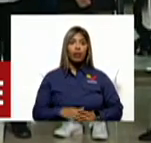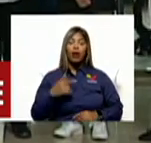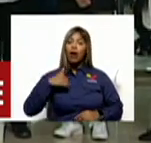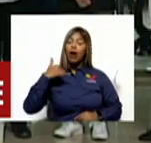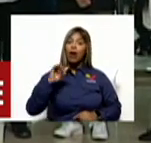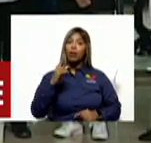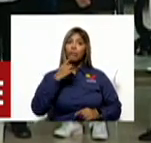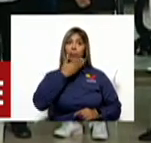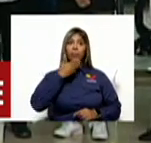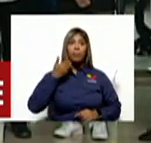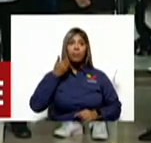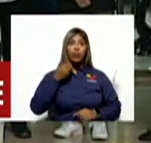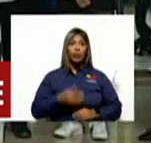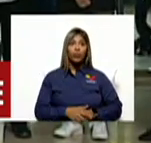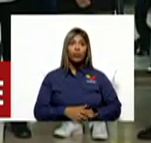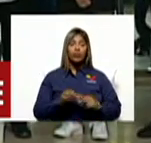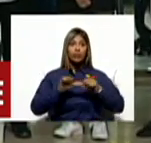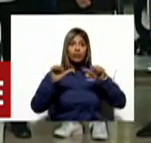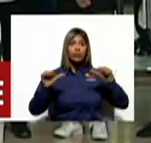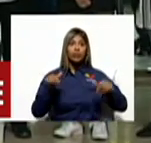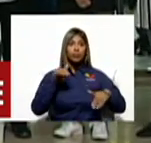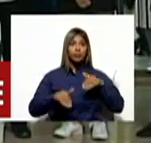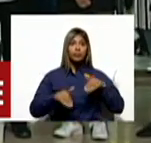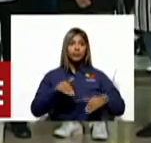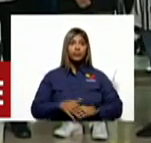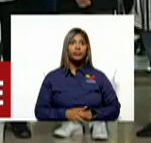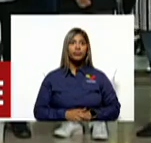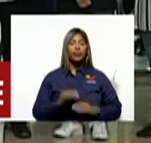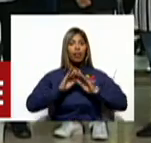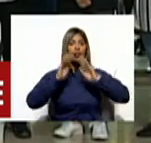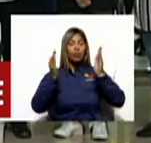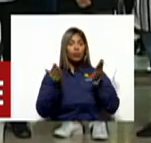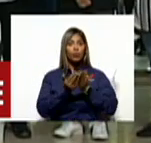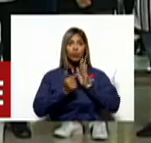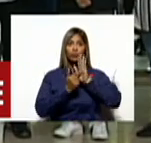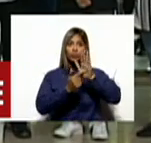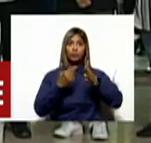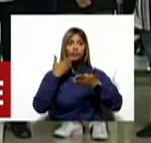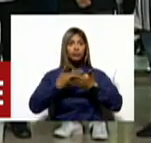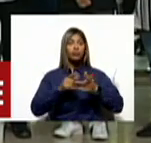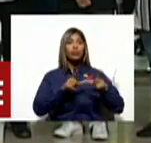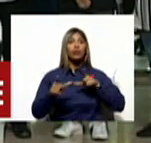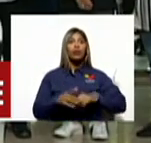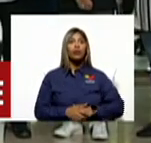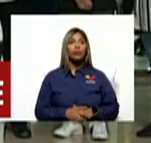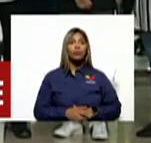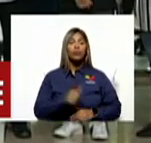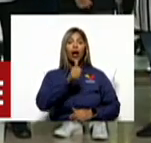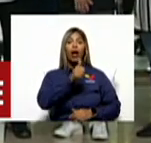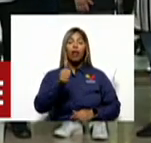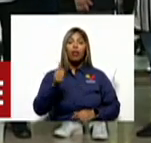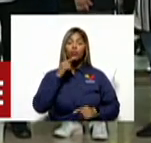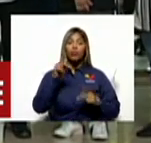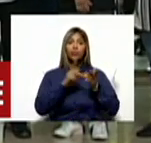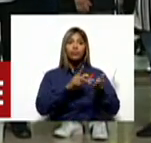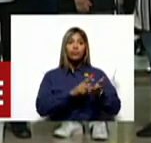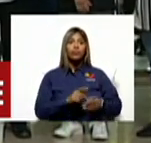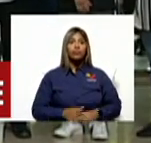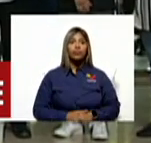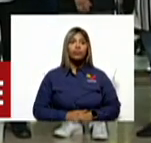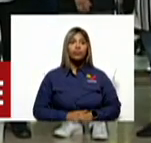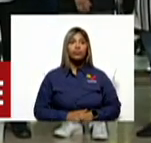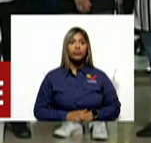existe uno de los mejores sistemas electorales del mundo, demostrado con cada uno de los veedores que ha venido para